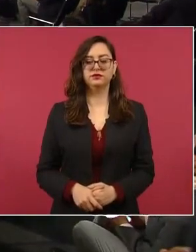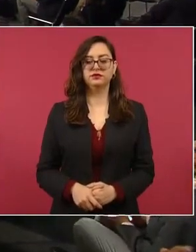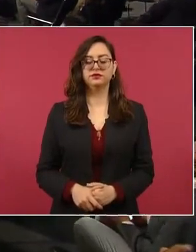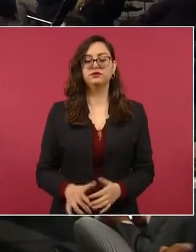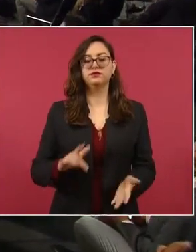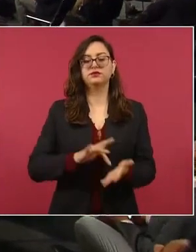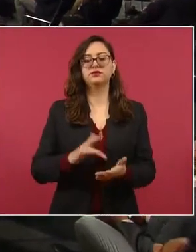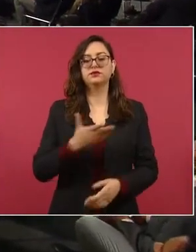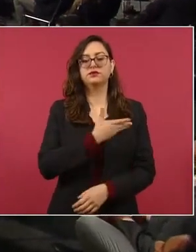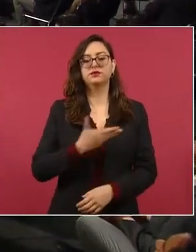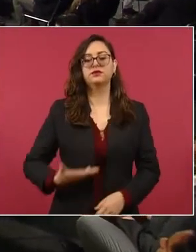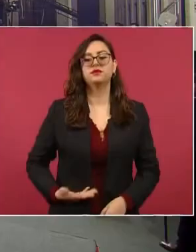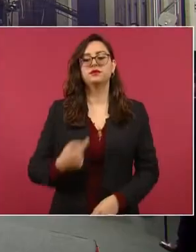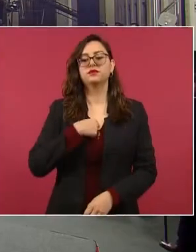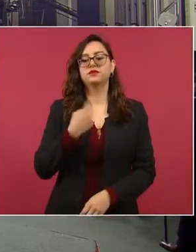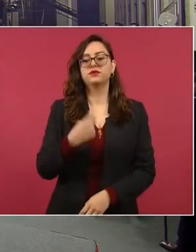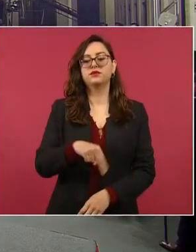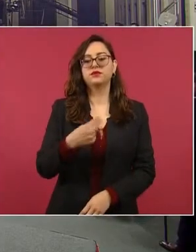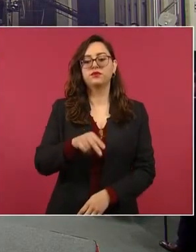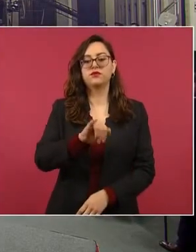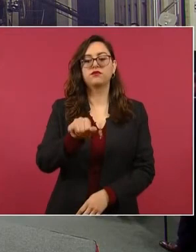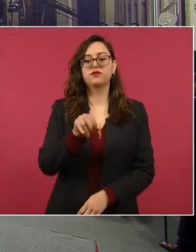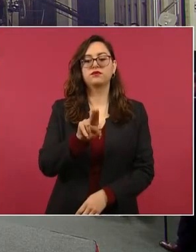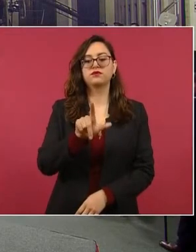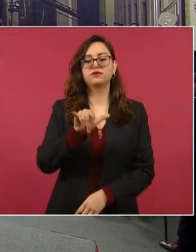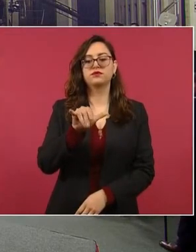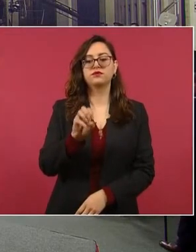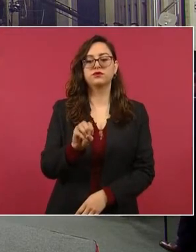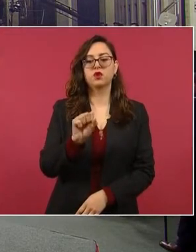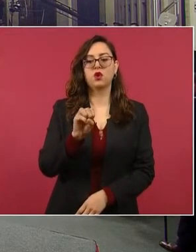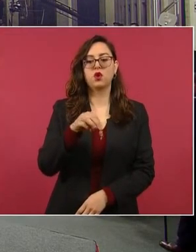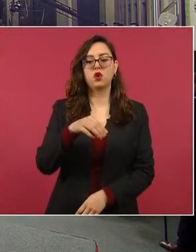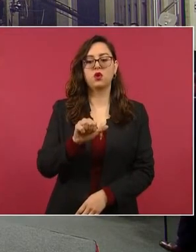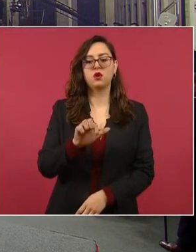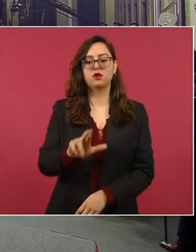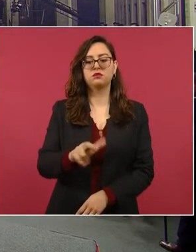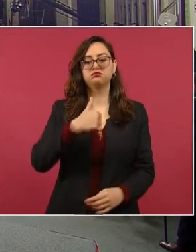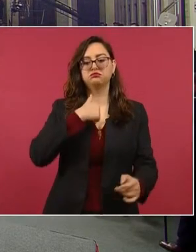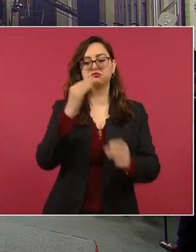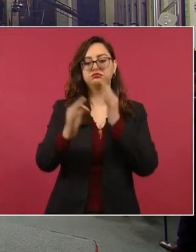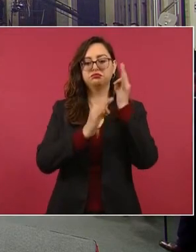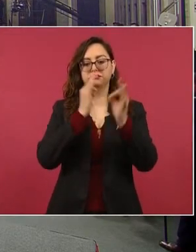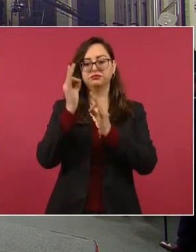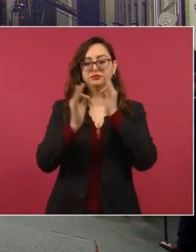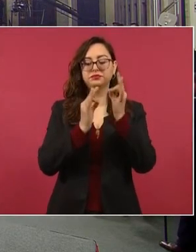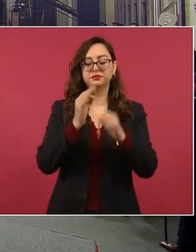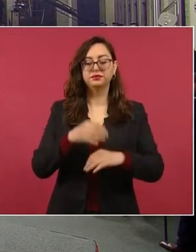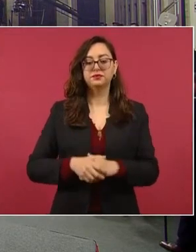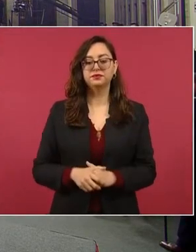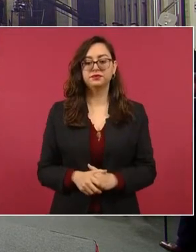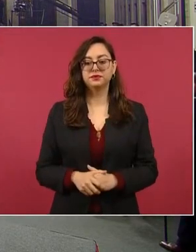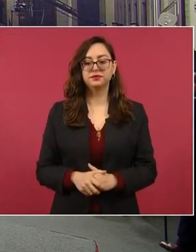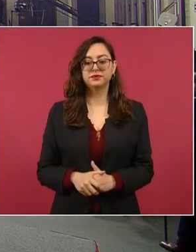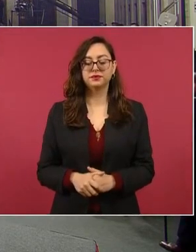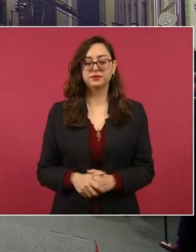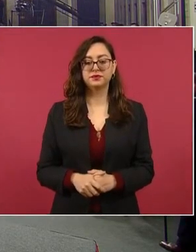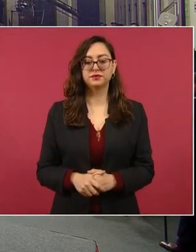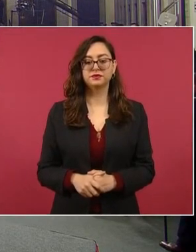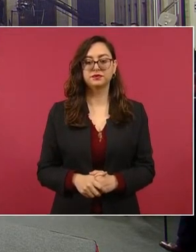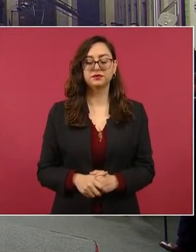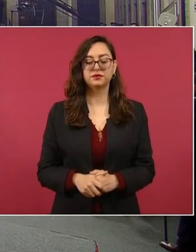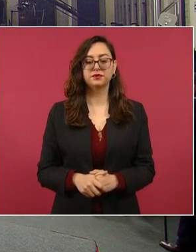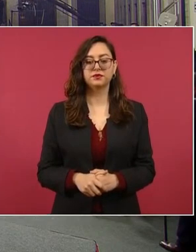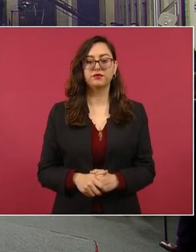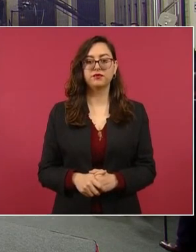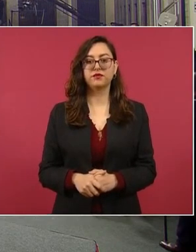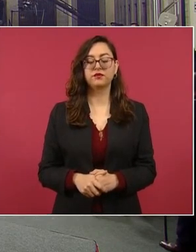Gracias, presidente. Julio Mar Gómez, de Medios Digitales del Pacífico, informando a la transformación, denunciando la corrupción. Presidente, con